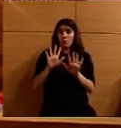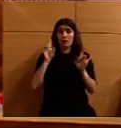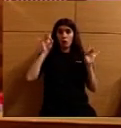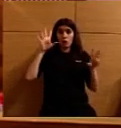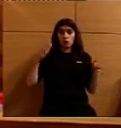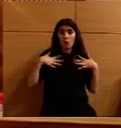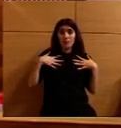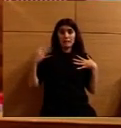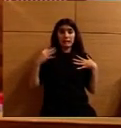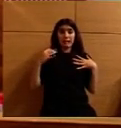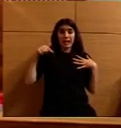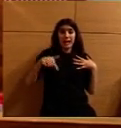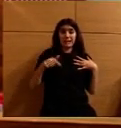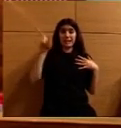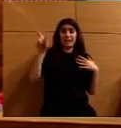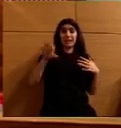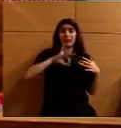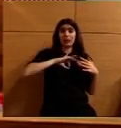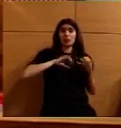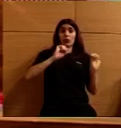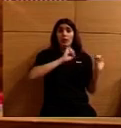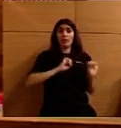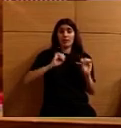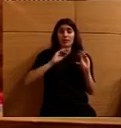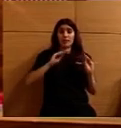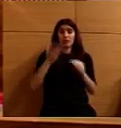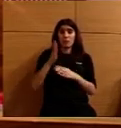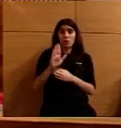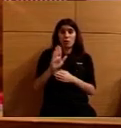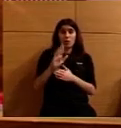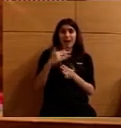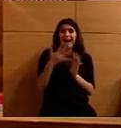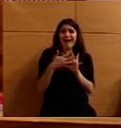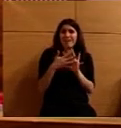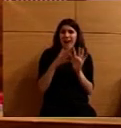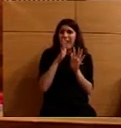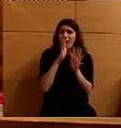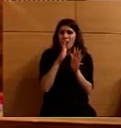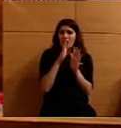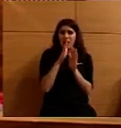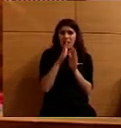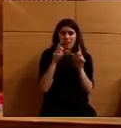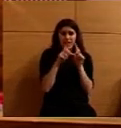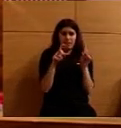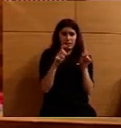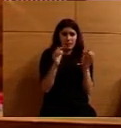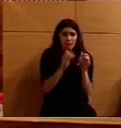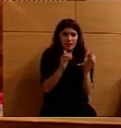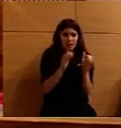más cuando aquí el diputado que defiende esta moción está hablando de pequeñas y medianas